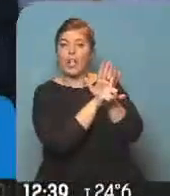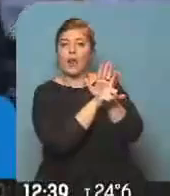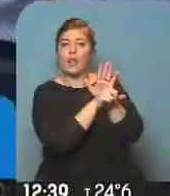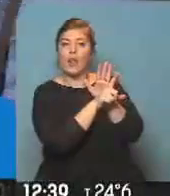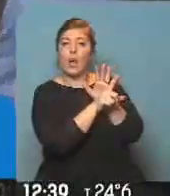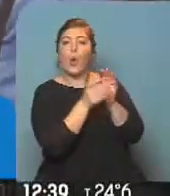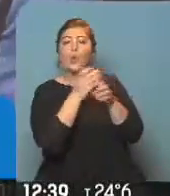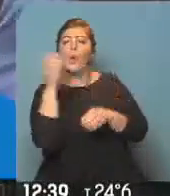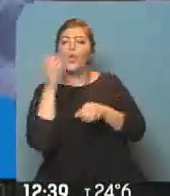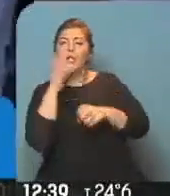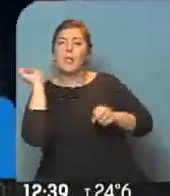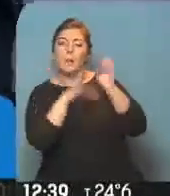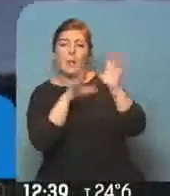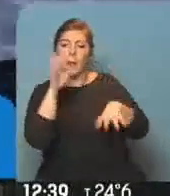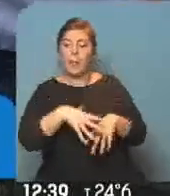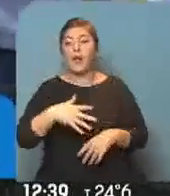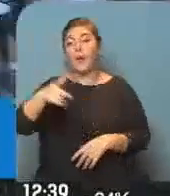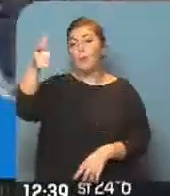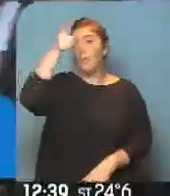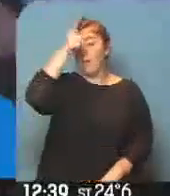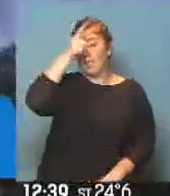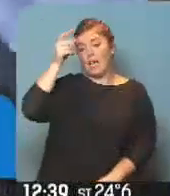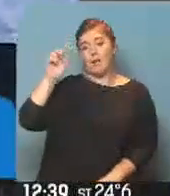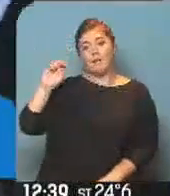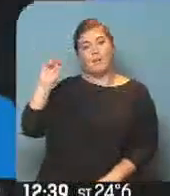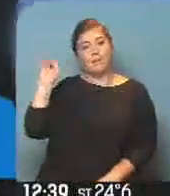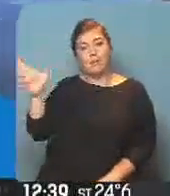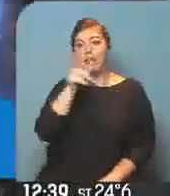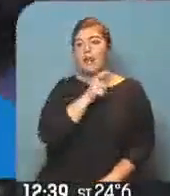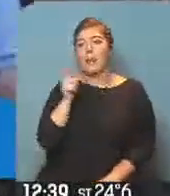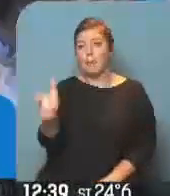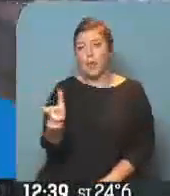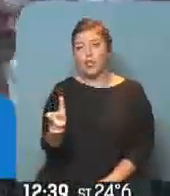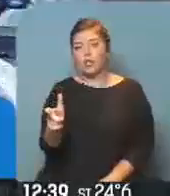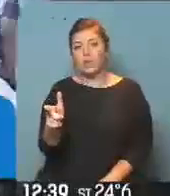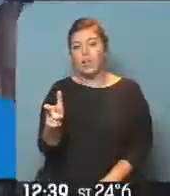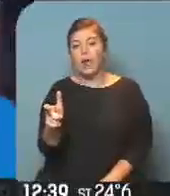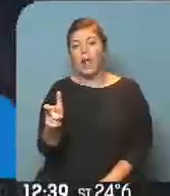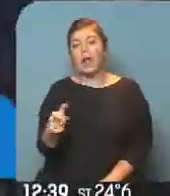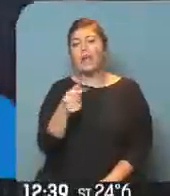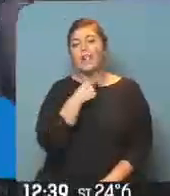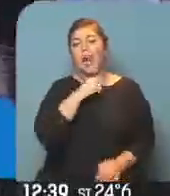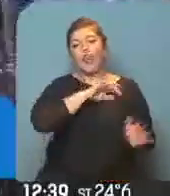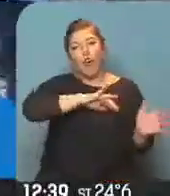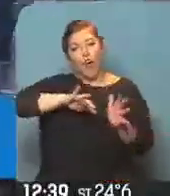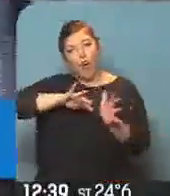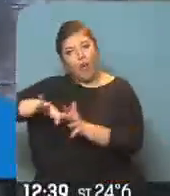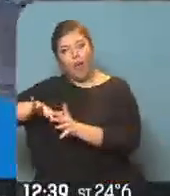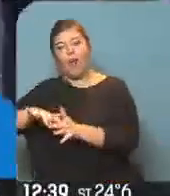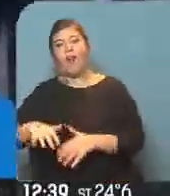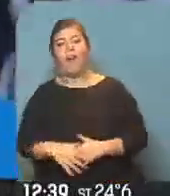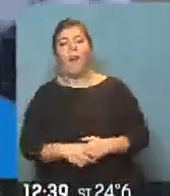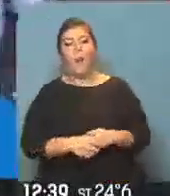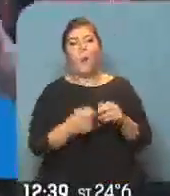algunas botellas, responde los efectivos de infantería que están detrás tratando de correr aún más justamente